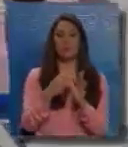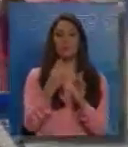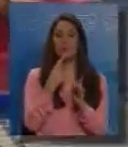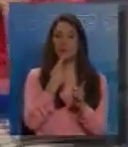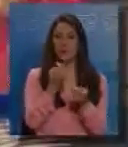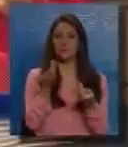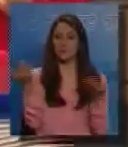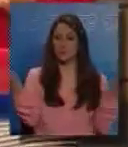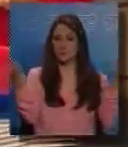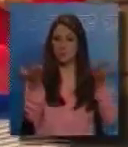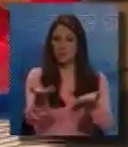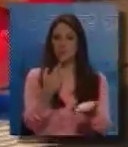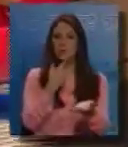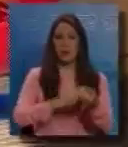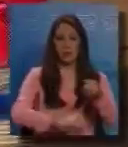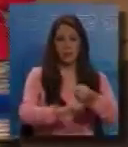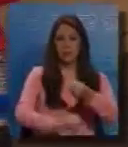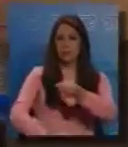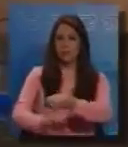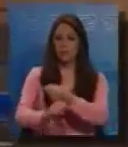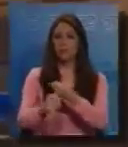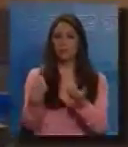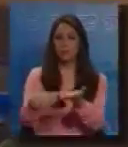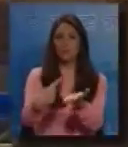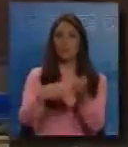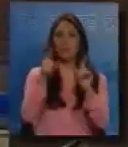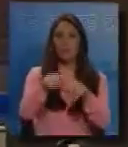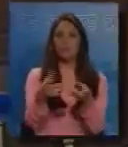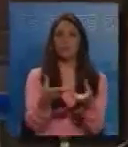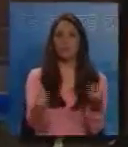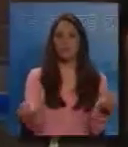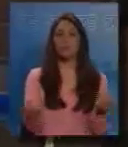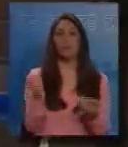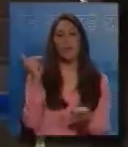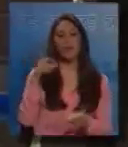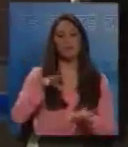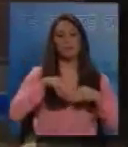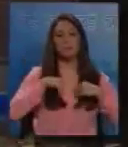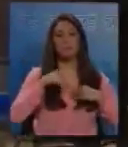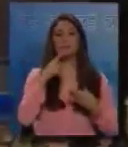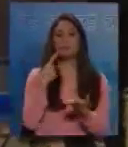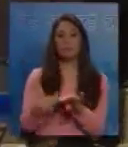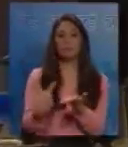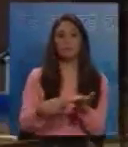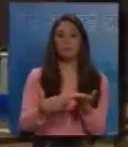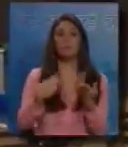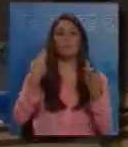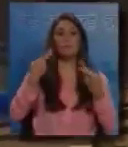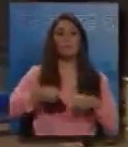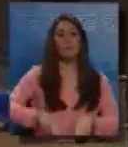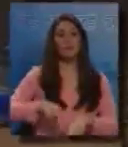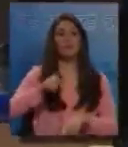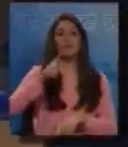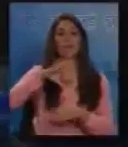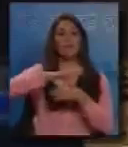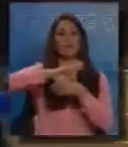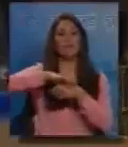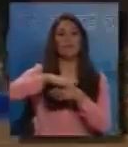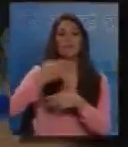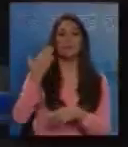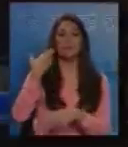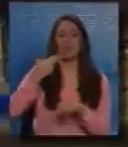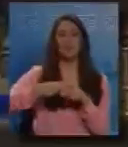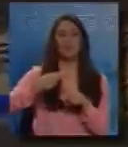una salida a este impasse. Es más, conocemos que el canciller de la República, Ricardo Patiño, viajó la semana